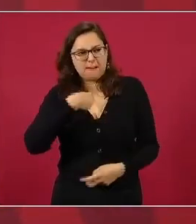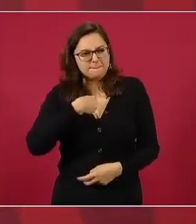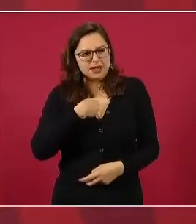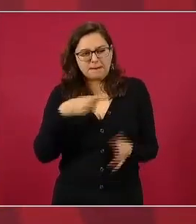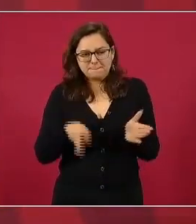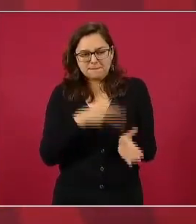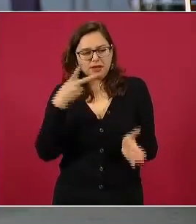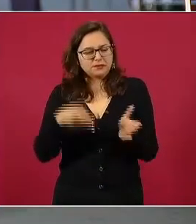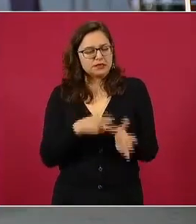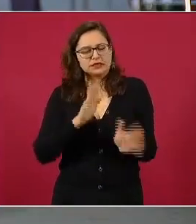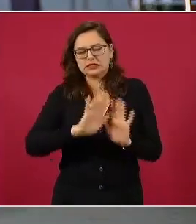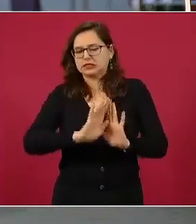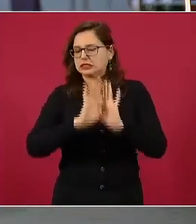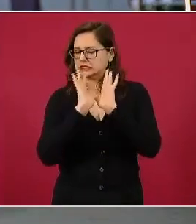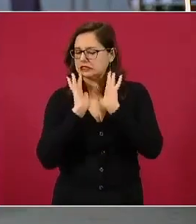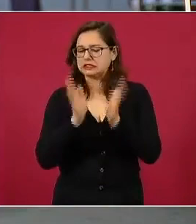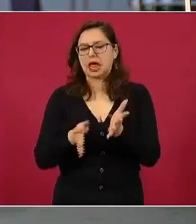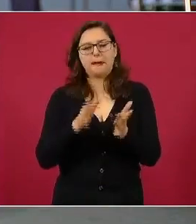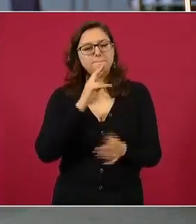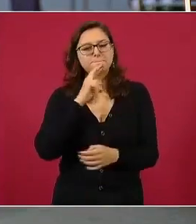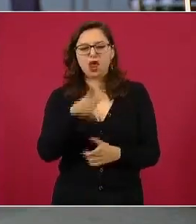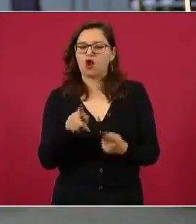esta comunicadora, este comunicador.